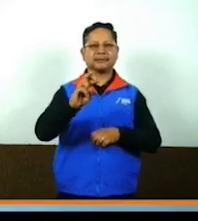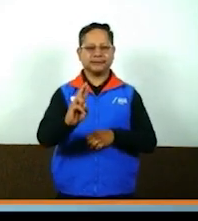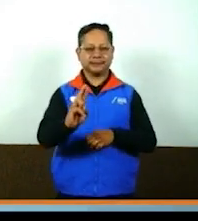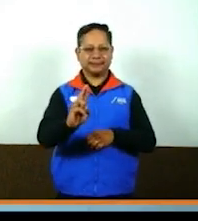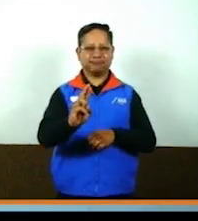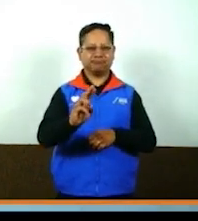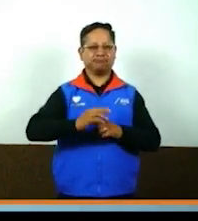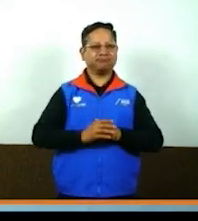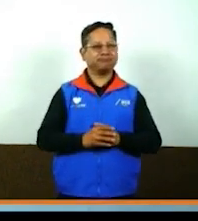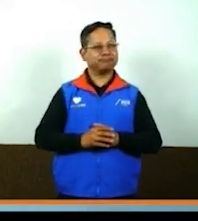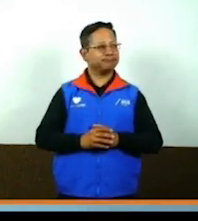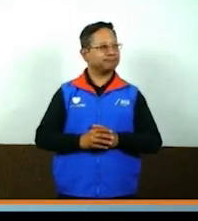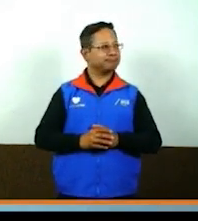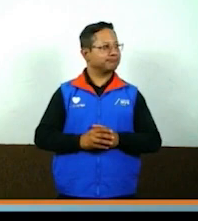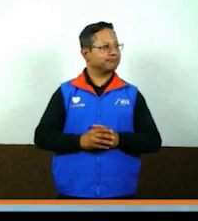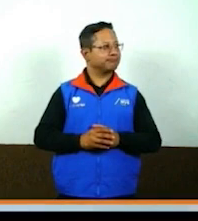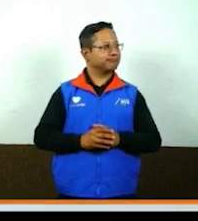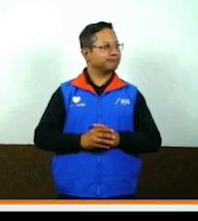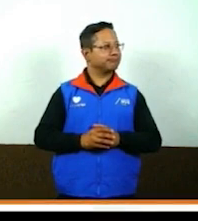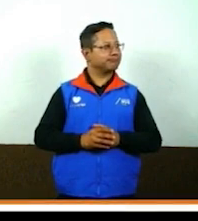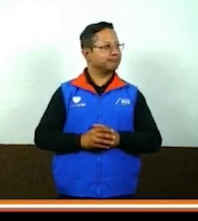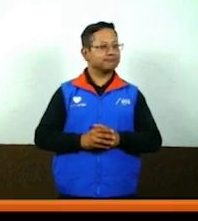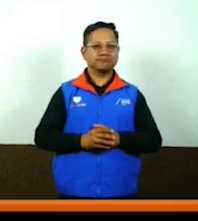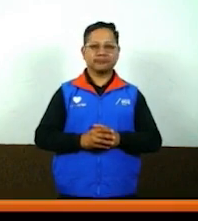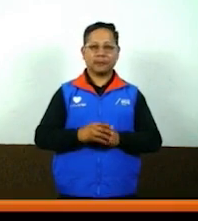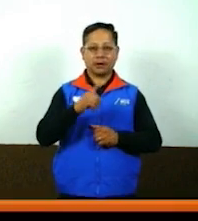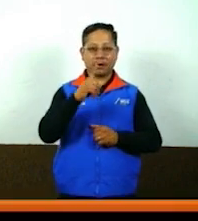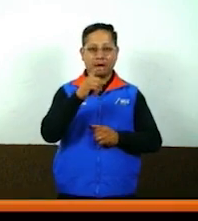Empresas Socialmente Responsables.